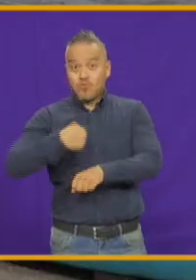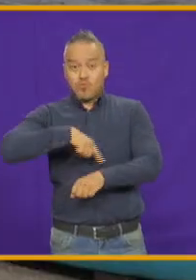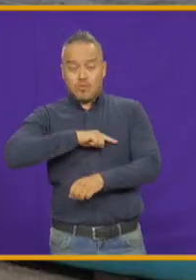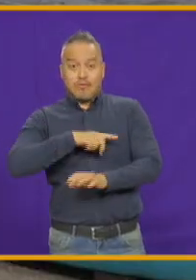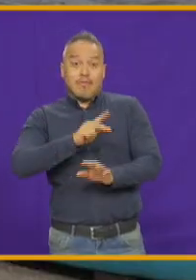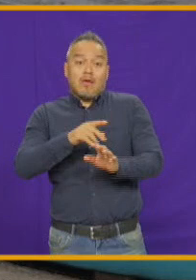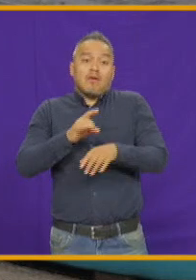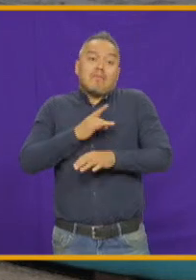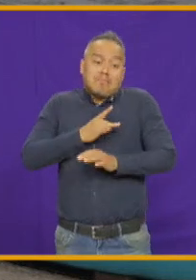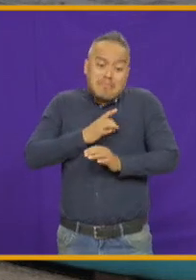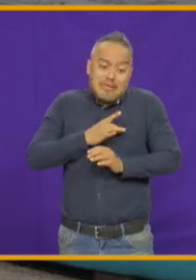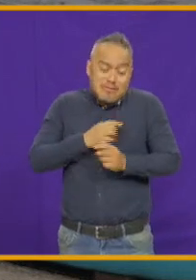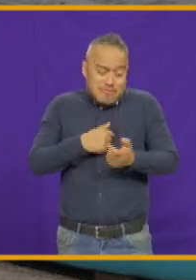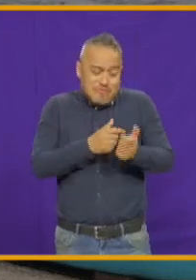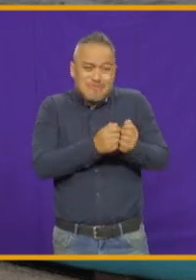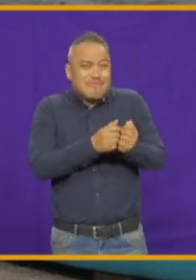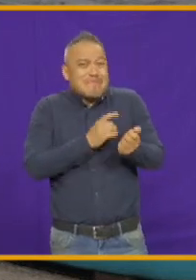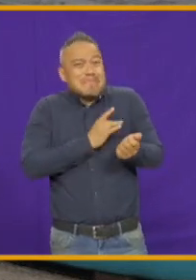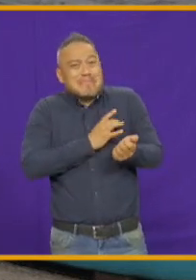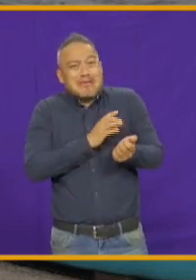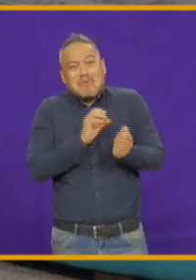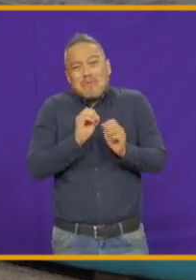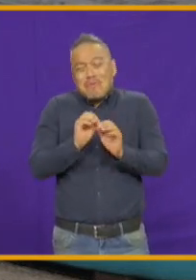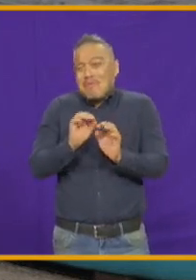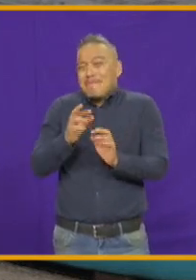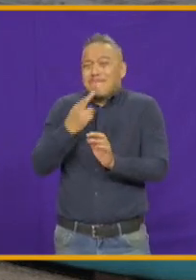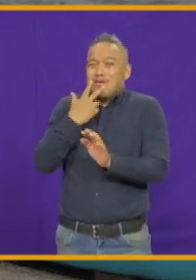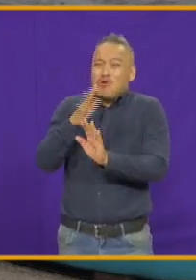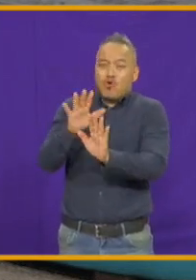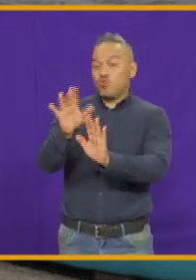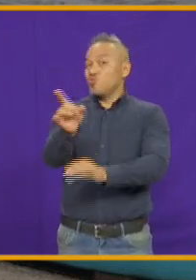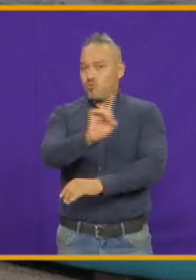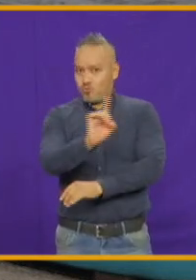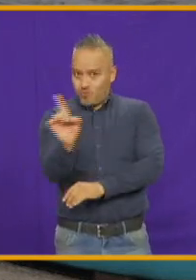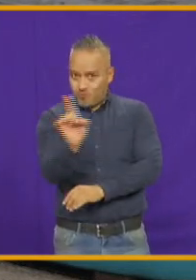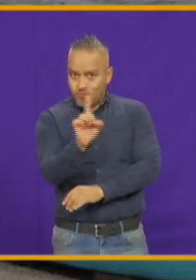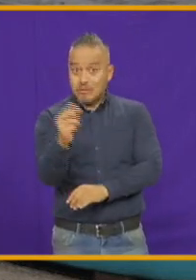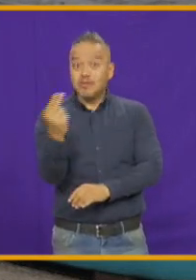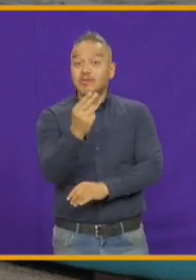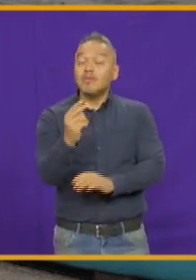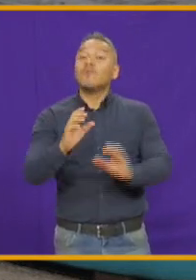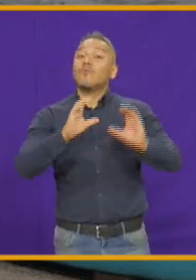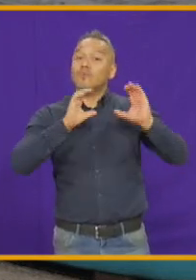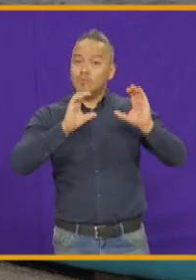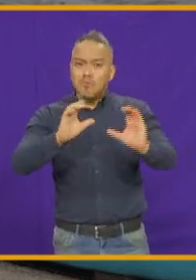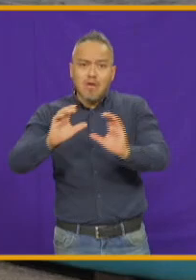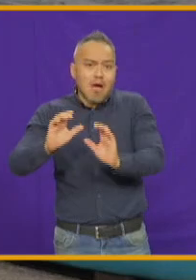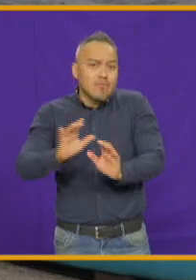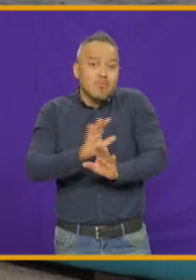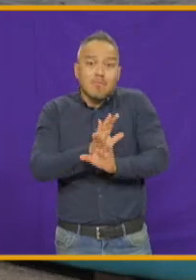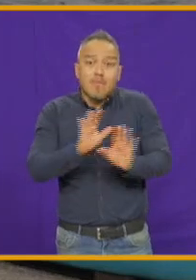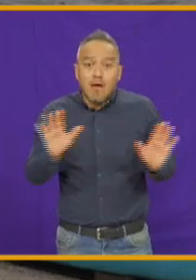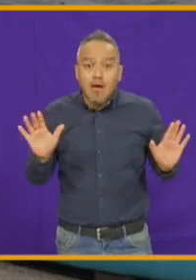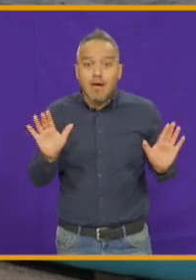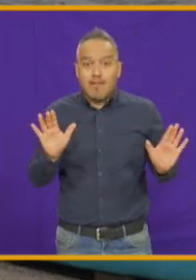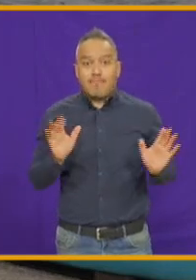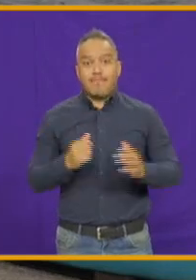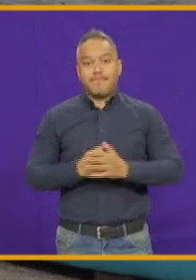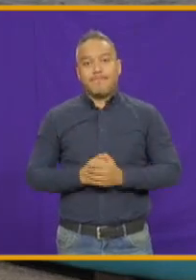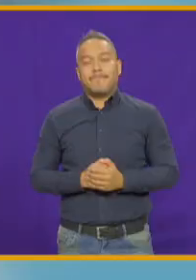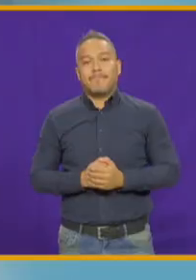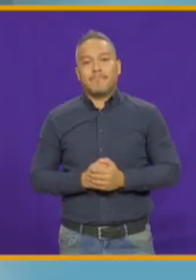miedo por tener buscar o tener temor de lo que vaya a pasar simplemente tenemos de tener cuidados y aprender como algo nuevo